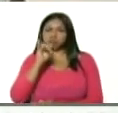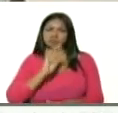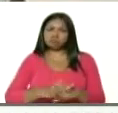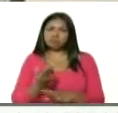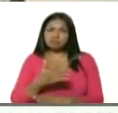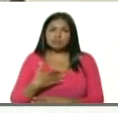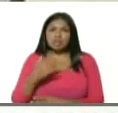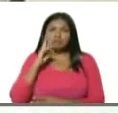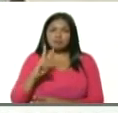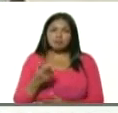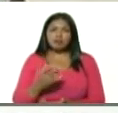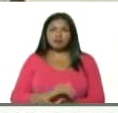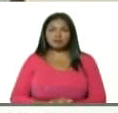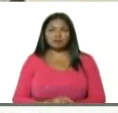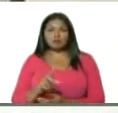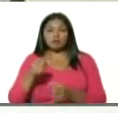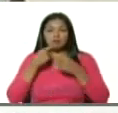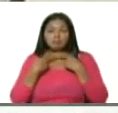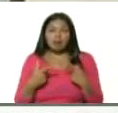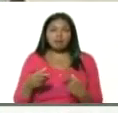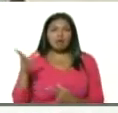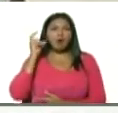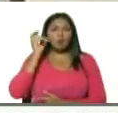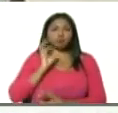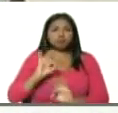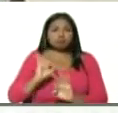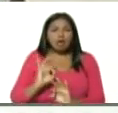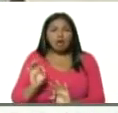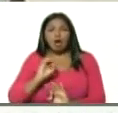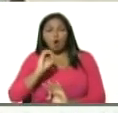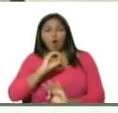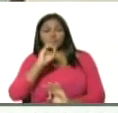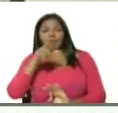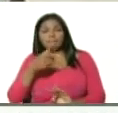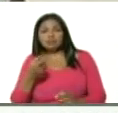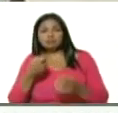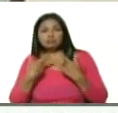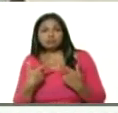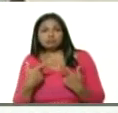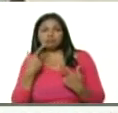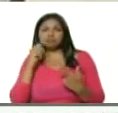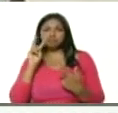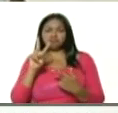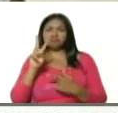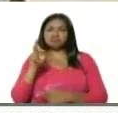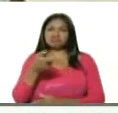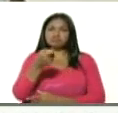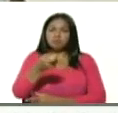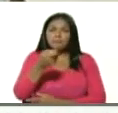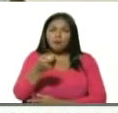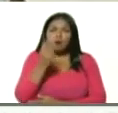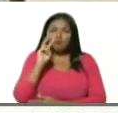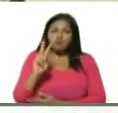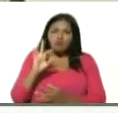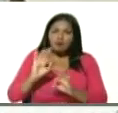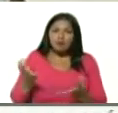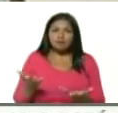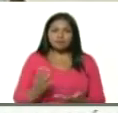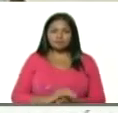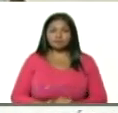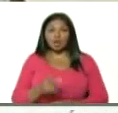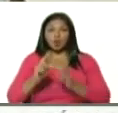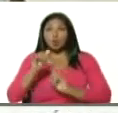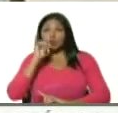Algunos reportan pérdida de audio, otros reportan directamente la pérdida del servicio, incluso algunos reportan